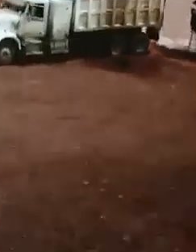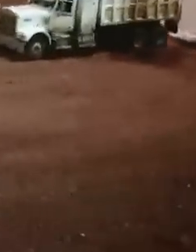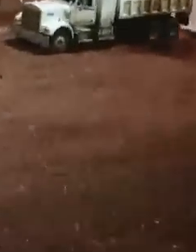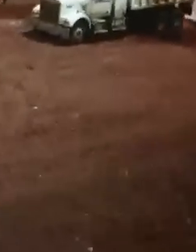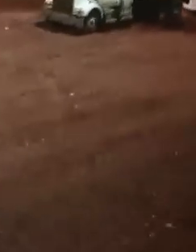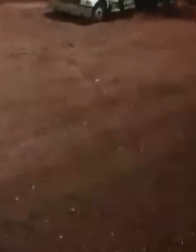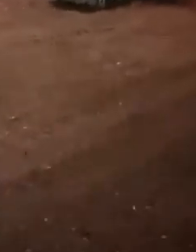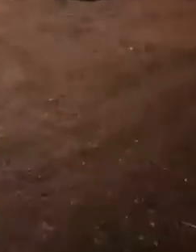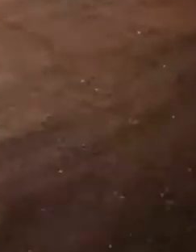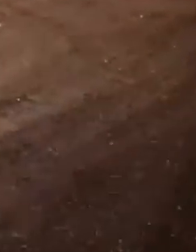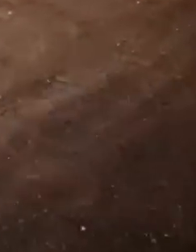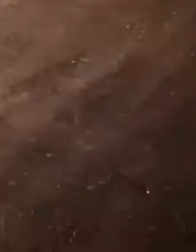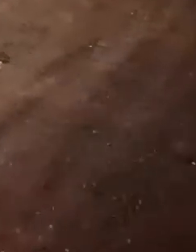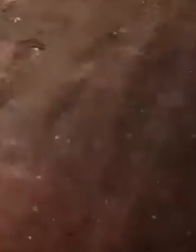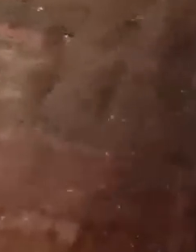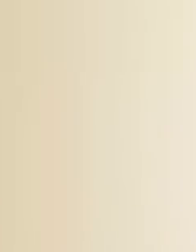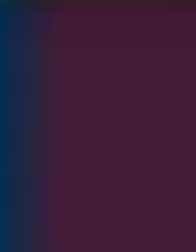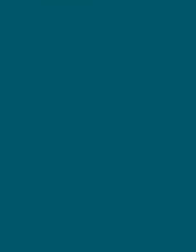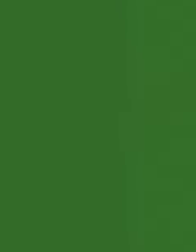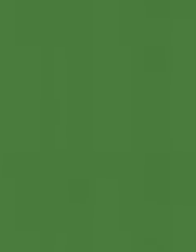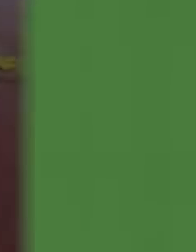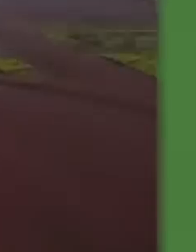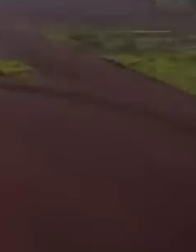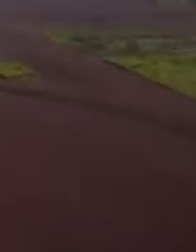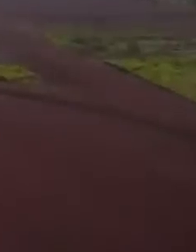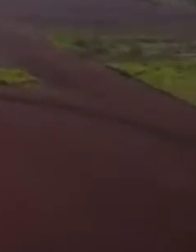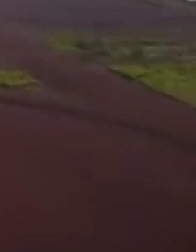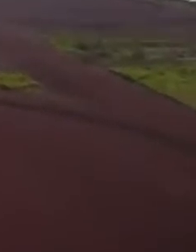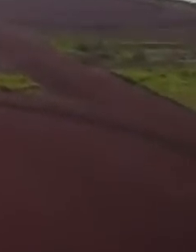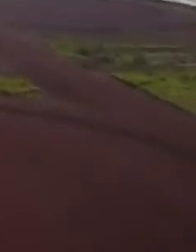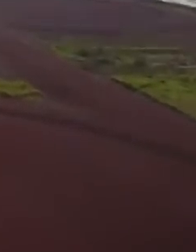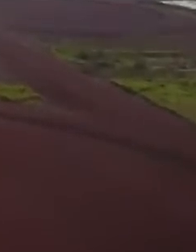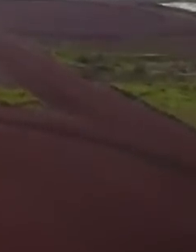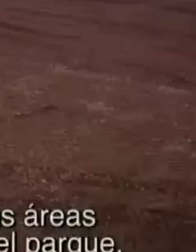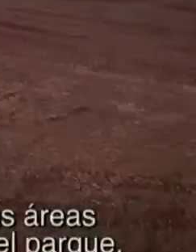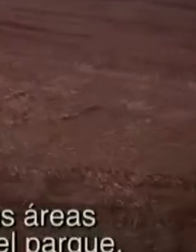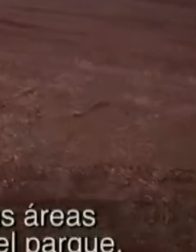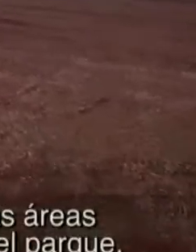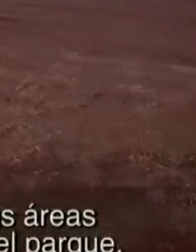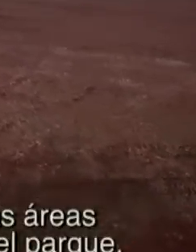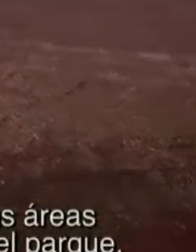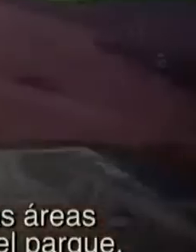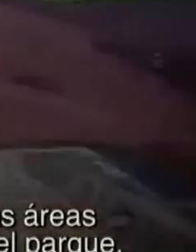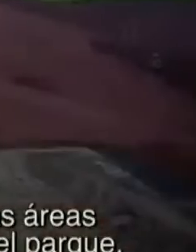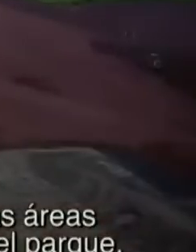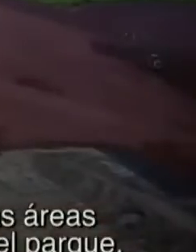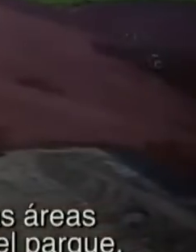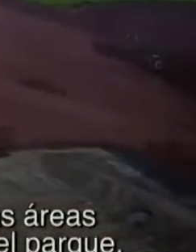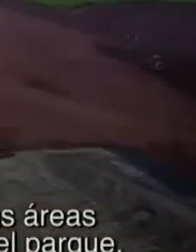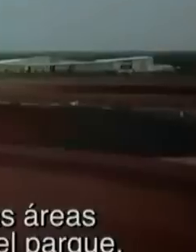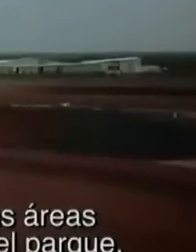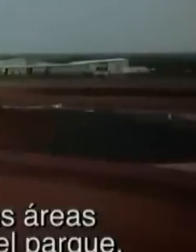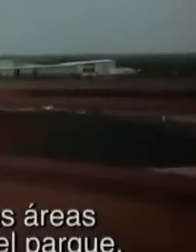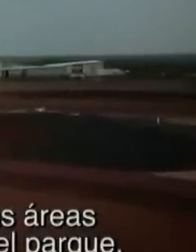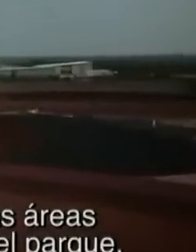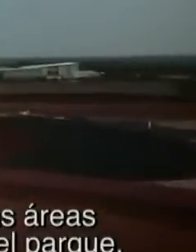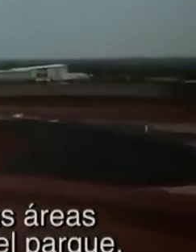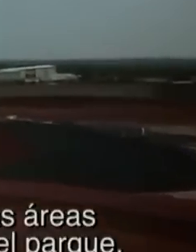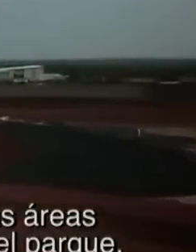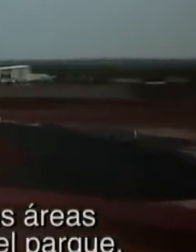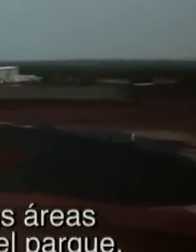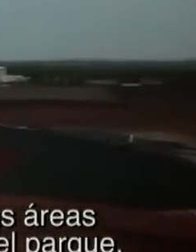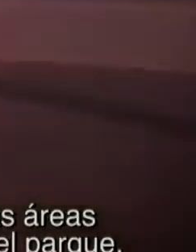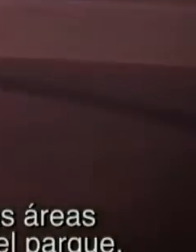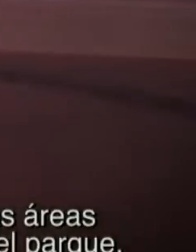la interconexión de cuerpos de agua. Terracerías, fase 2. Se realizan trabajos de liberación y limpieza de las áreas